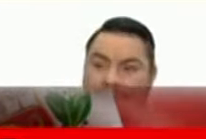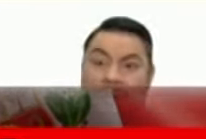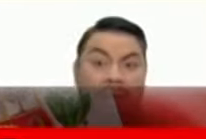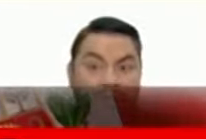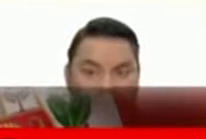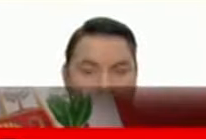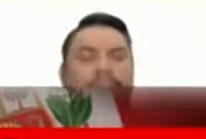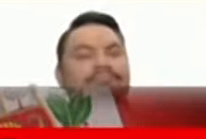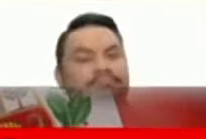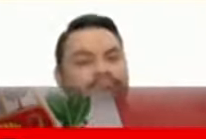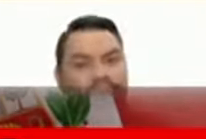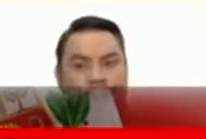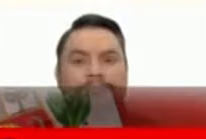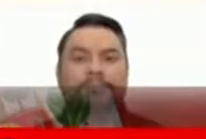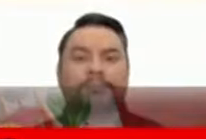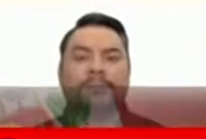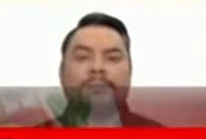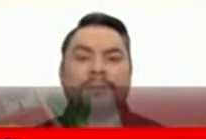no, se lo demanden.